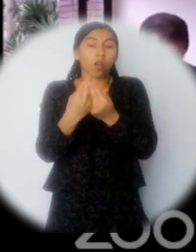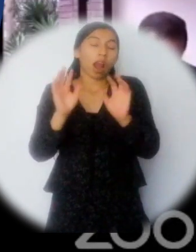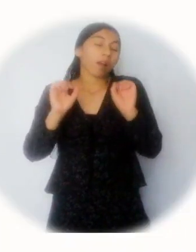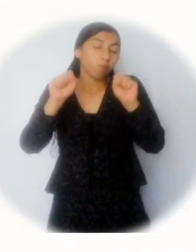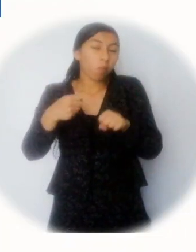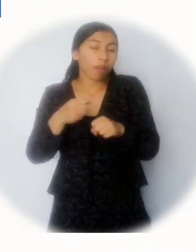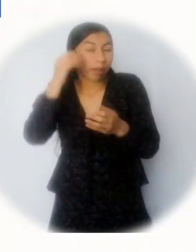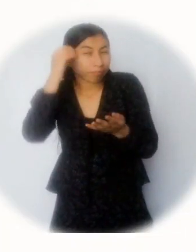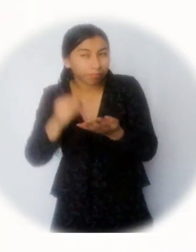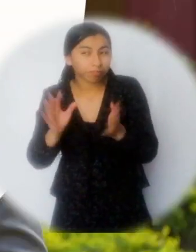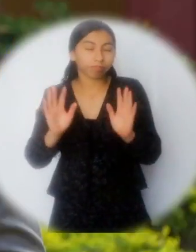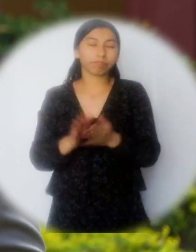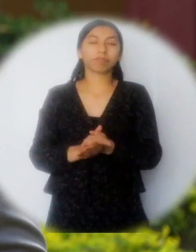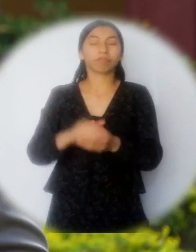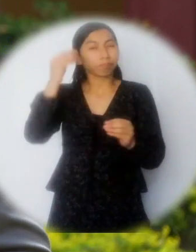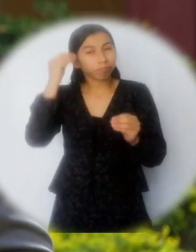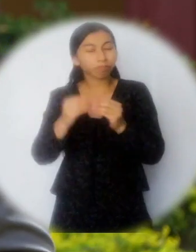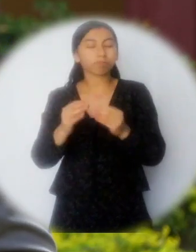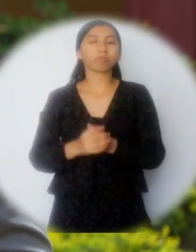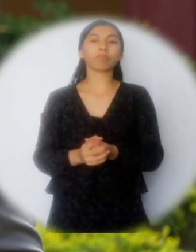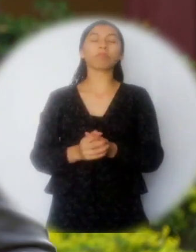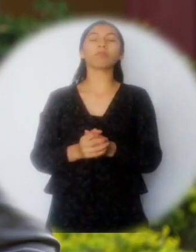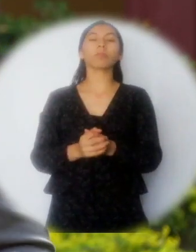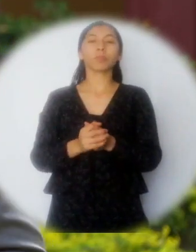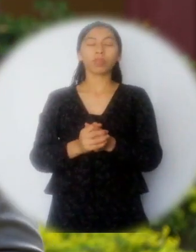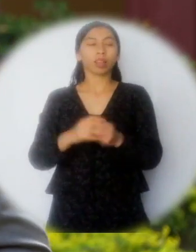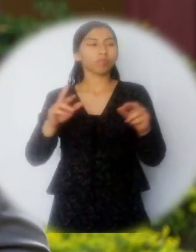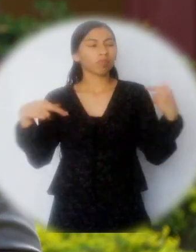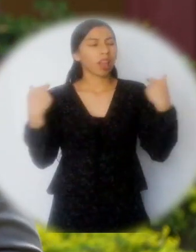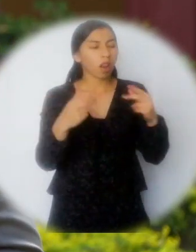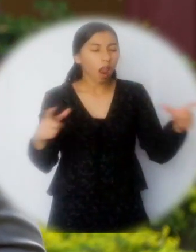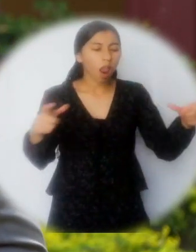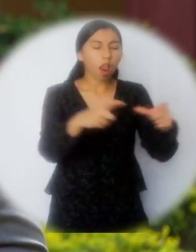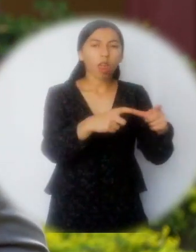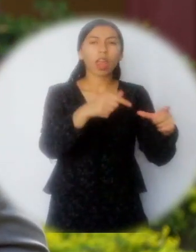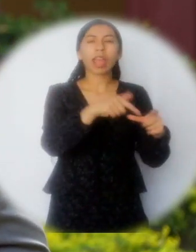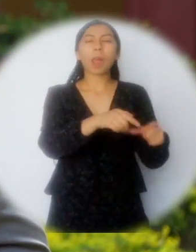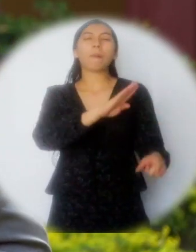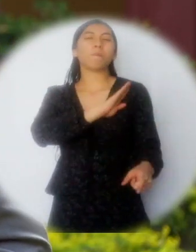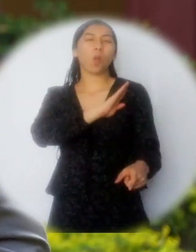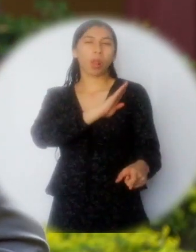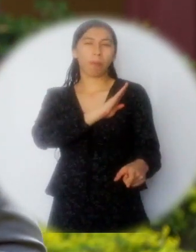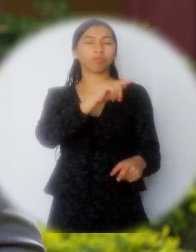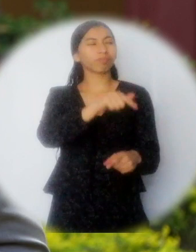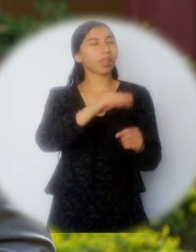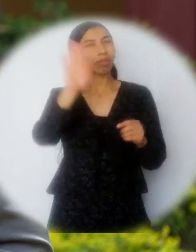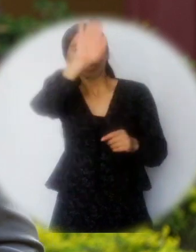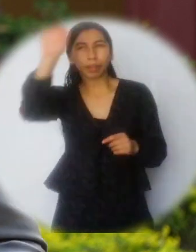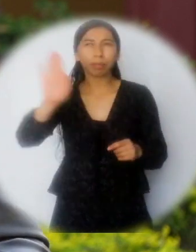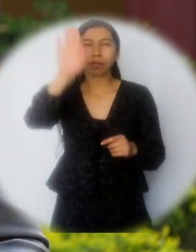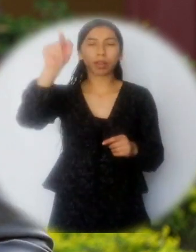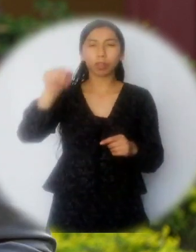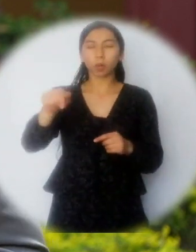sanción presidencial. El Consejo Comunitario Santo Madero, asentado en el municipio de San Jacinto, en Bolívar, junto a la Unidad para las